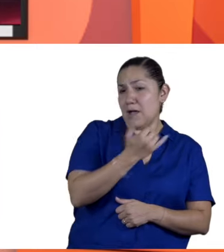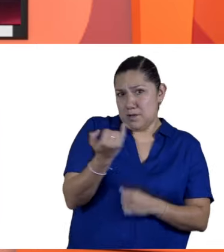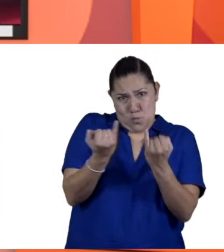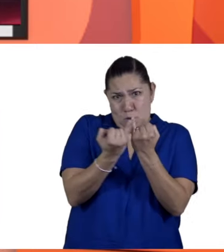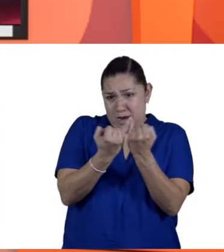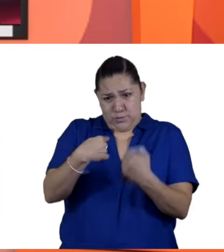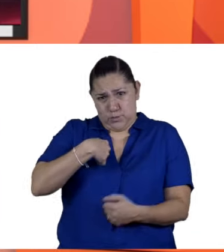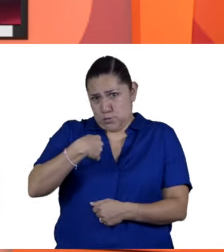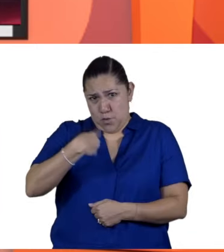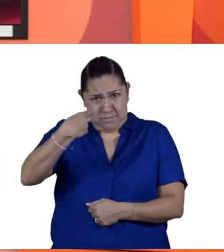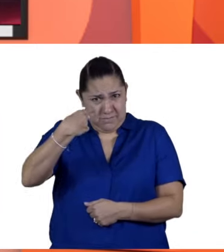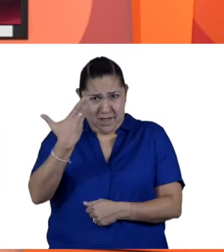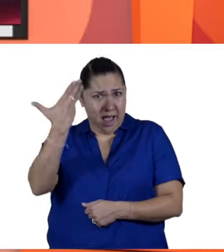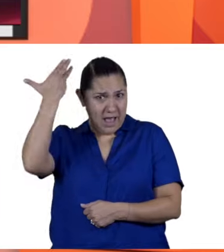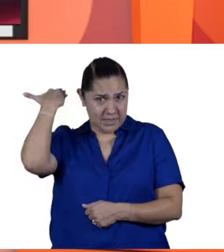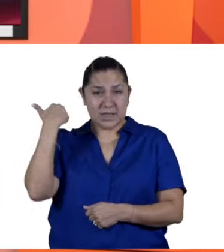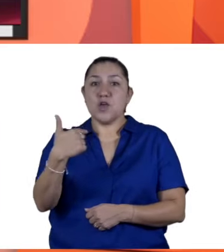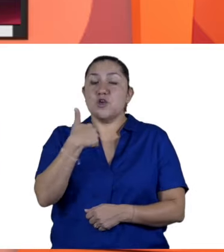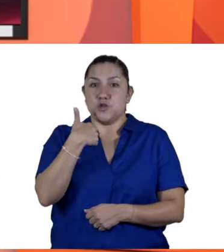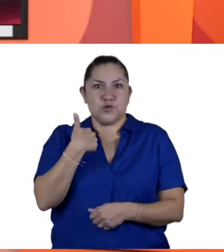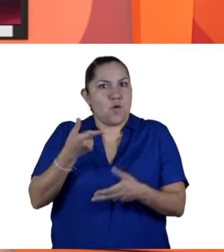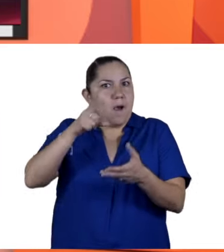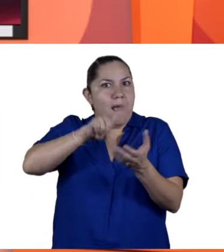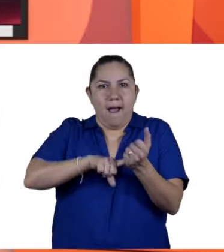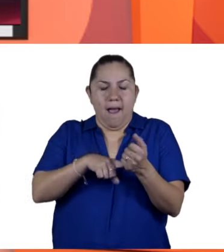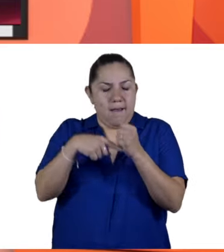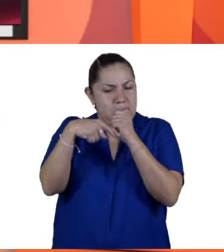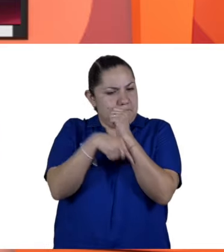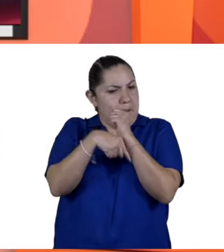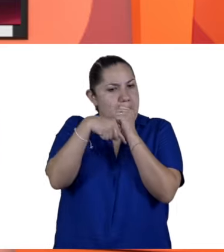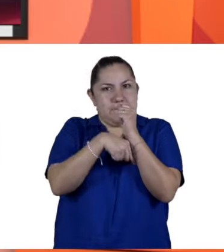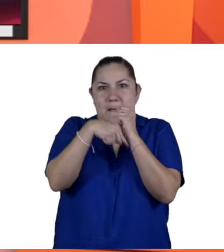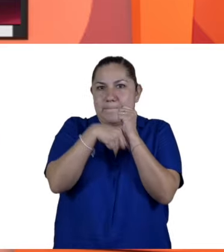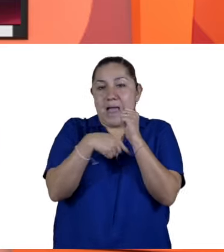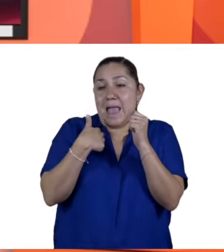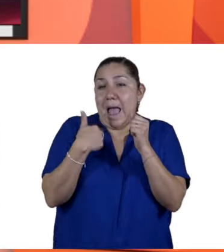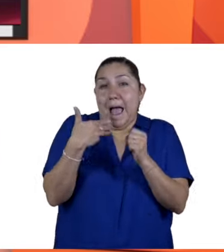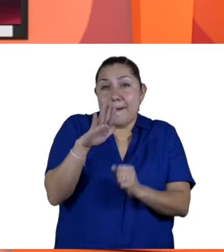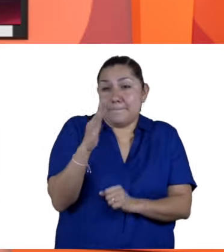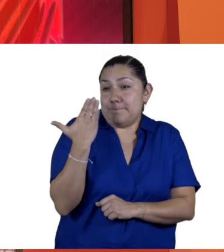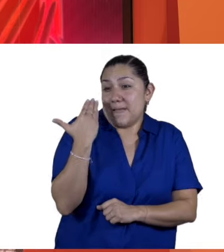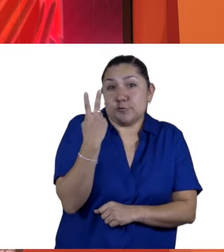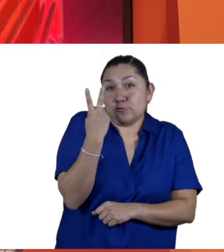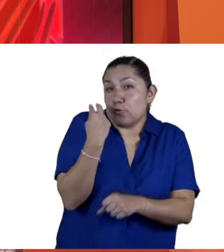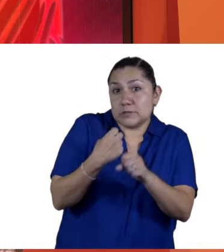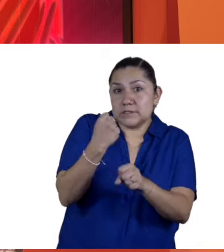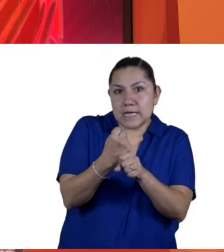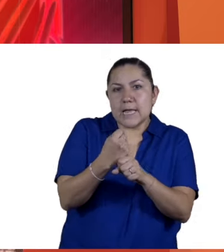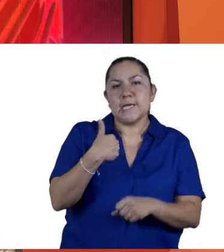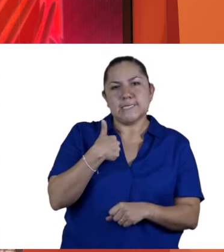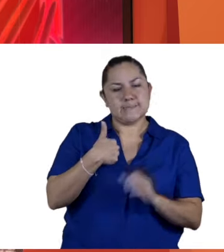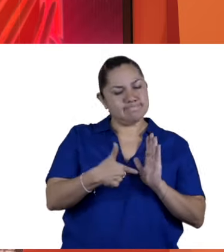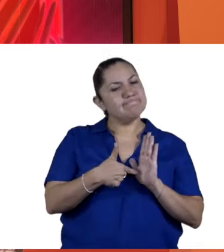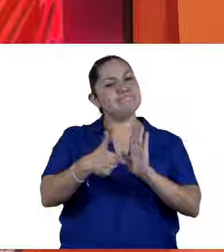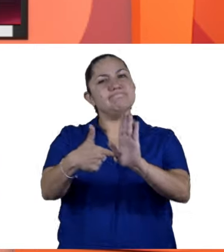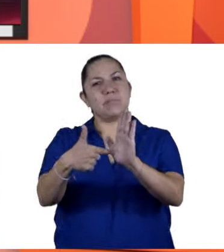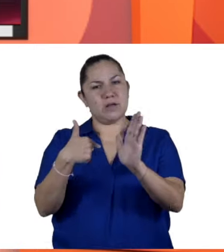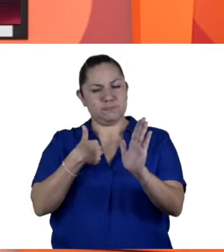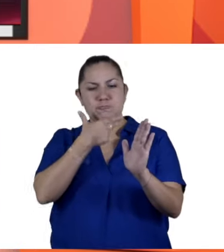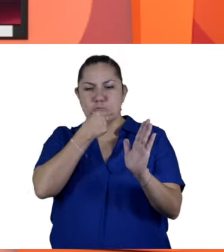tenía. sea, yo salí del clóset como trans hace apenas dos años. ¿Dos años? Y tengo 41.